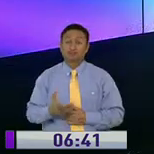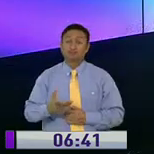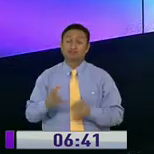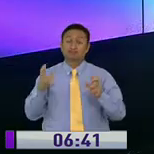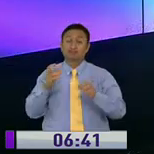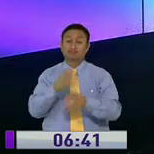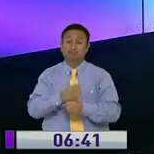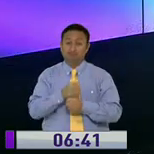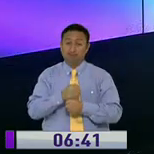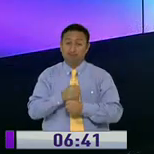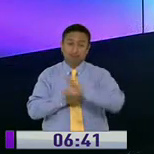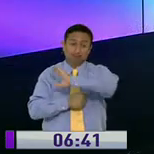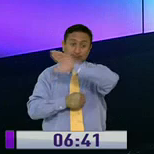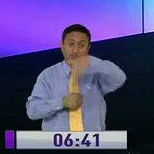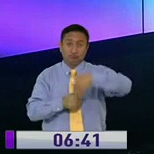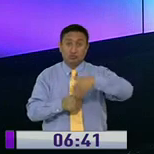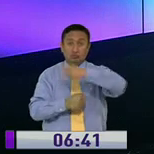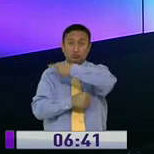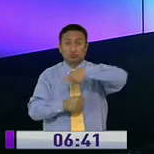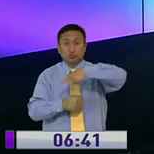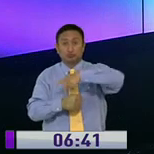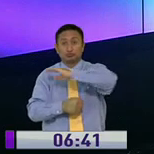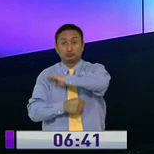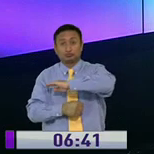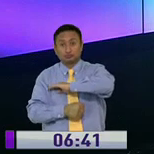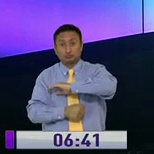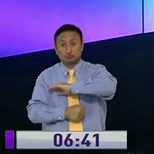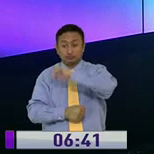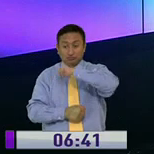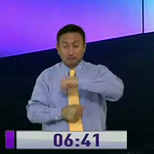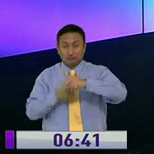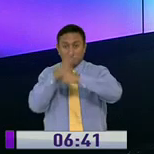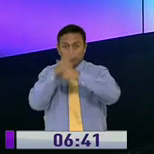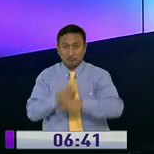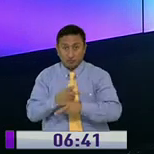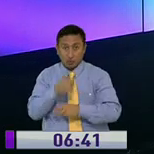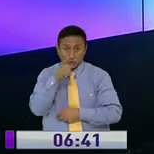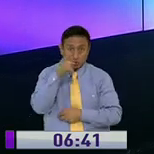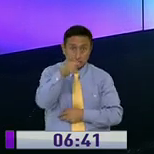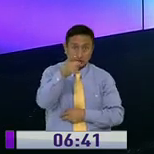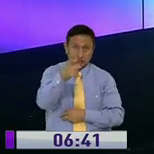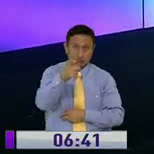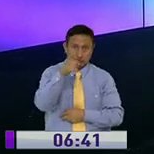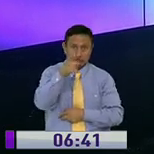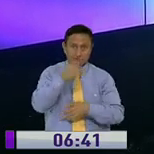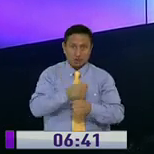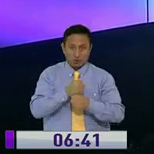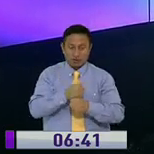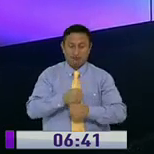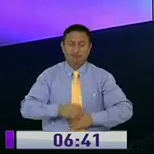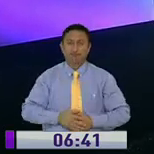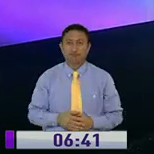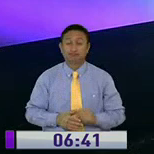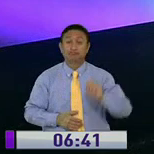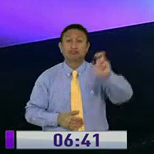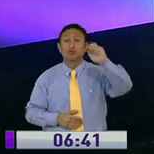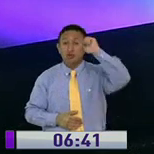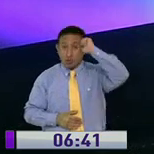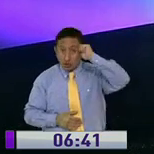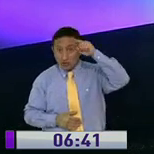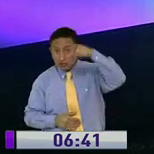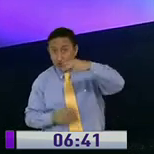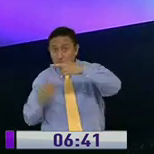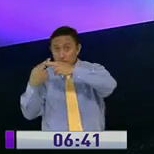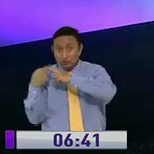seguridad que todos los GAT, todos los municipios toman en favor de ustedes, precautelando su seguridad. Recuerde, su